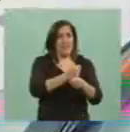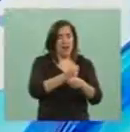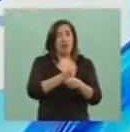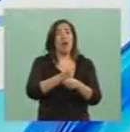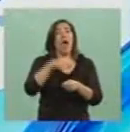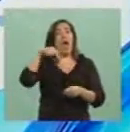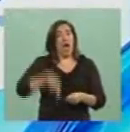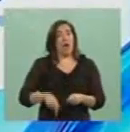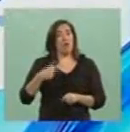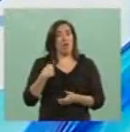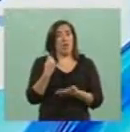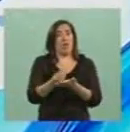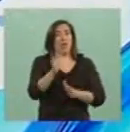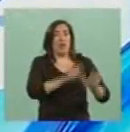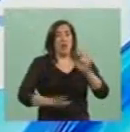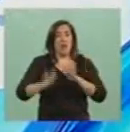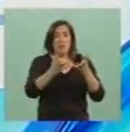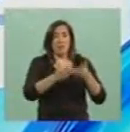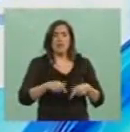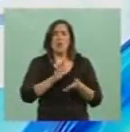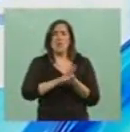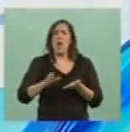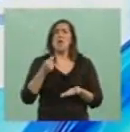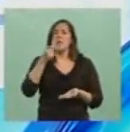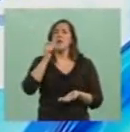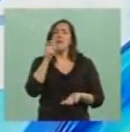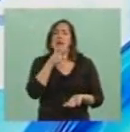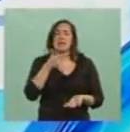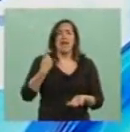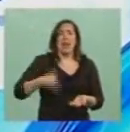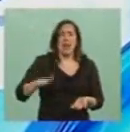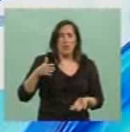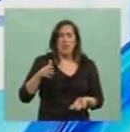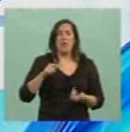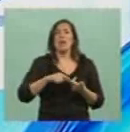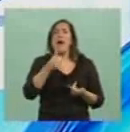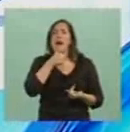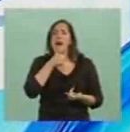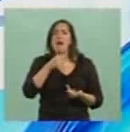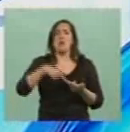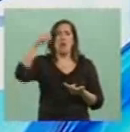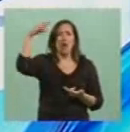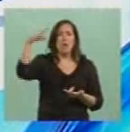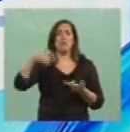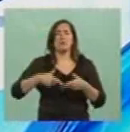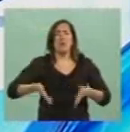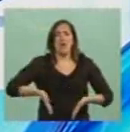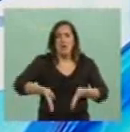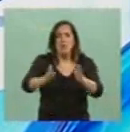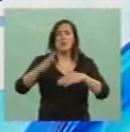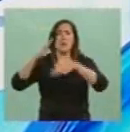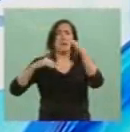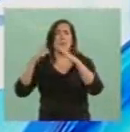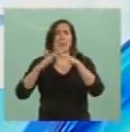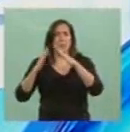ha depositado en agua potable, en rutas, en gas, en luz, en agua, en infraestructura, en